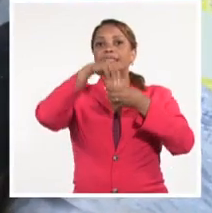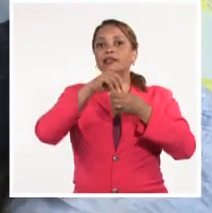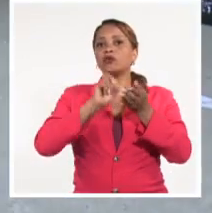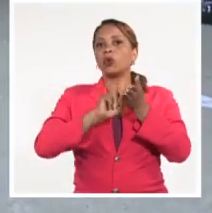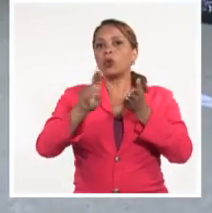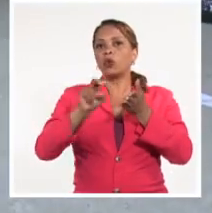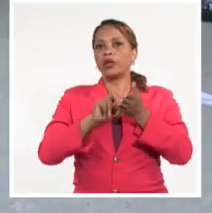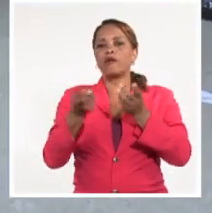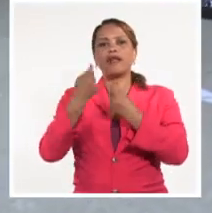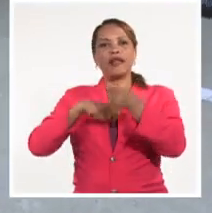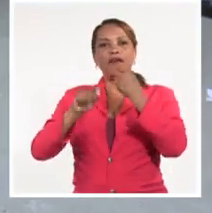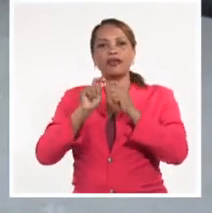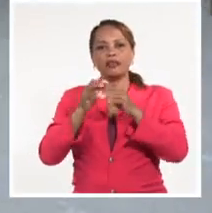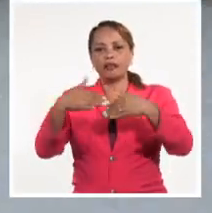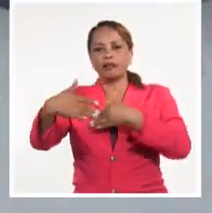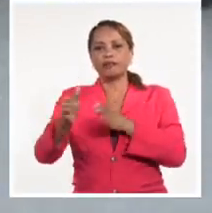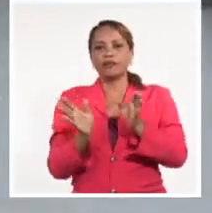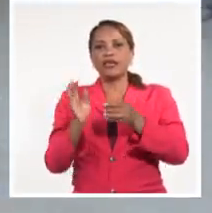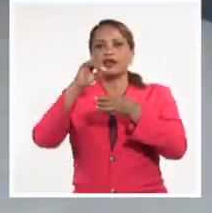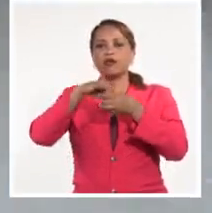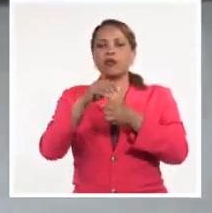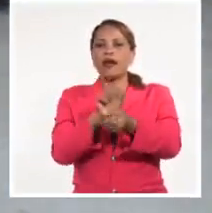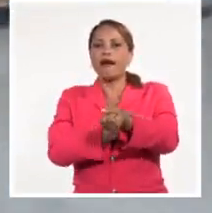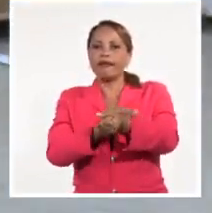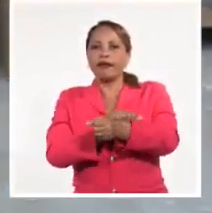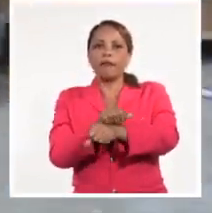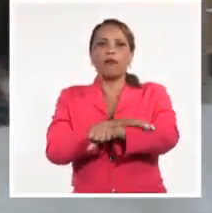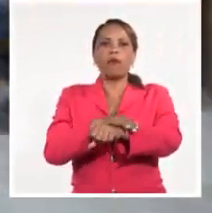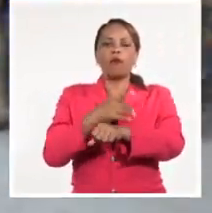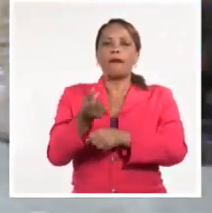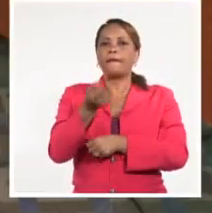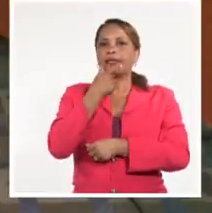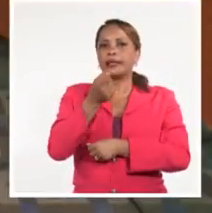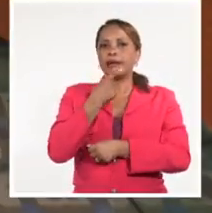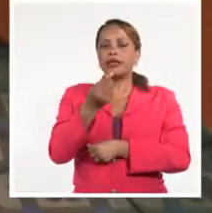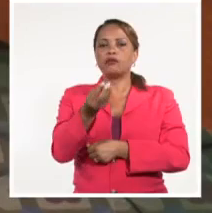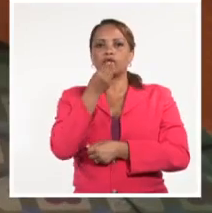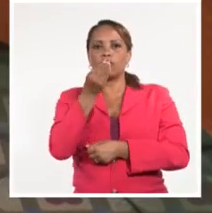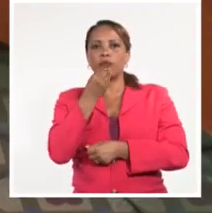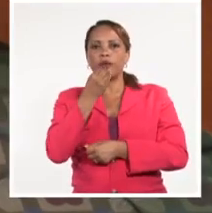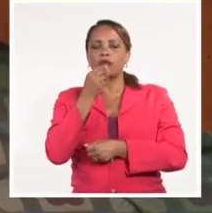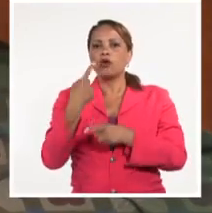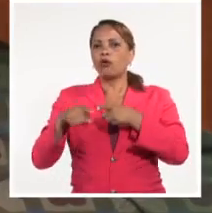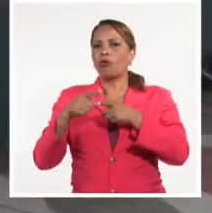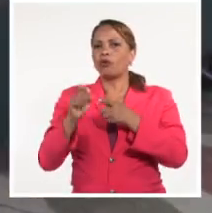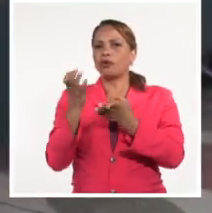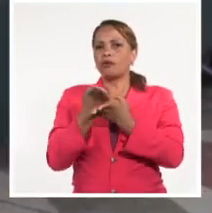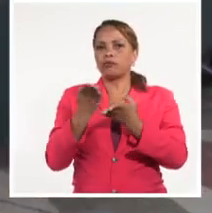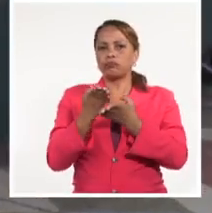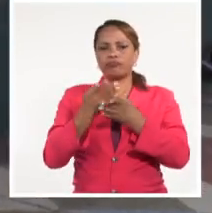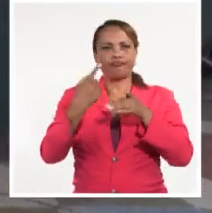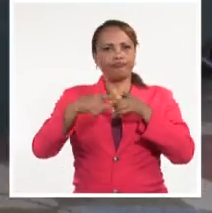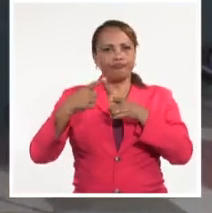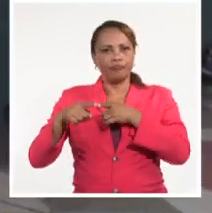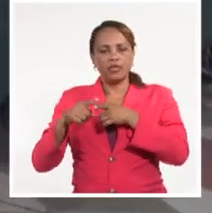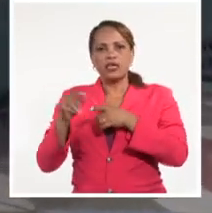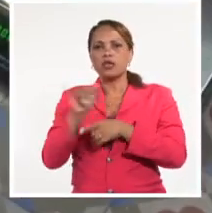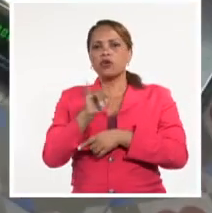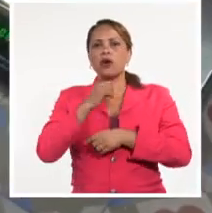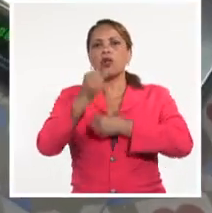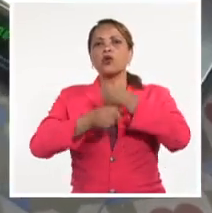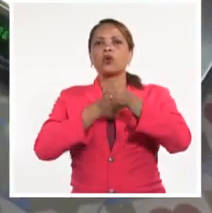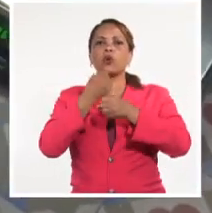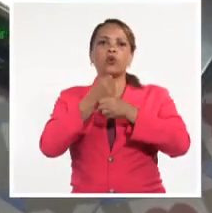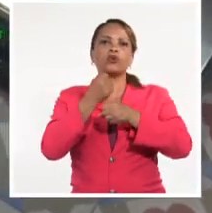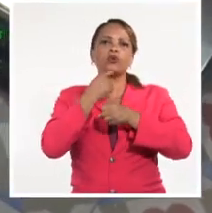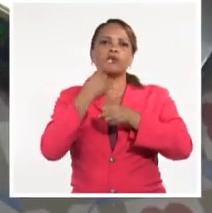de combos incluirá aseo, alimentos, medicamentos, material escolar y artículos duraderos, así como útiles del hogar